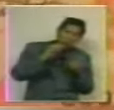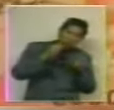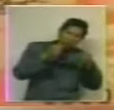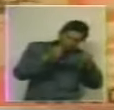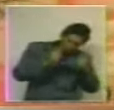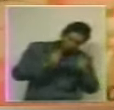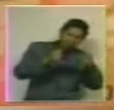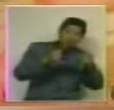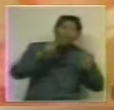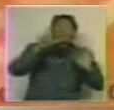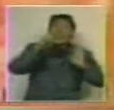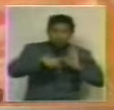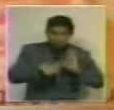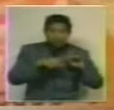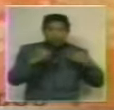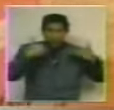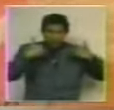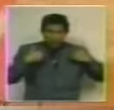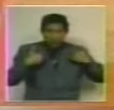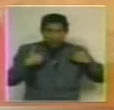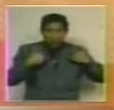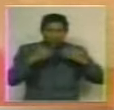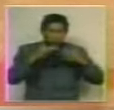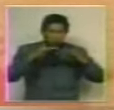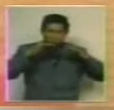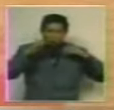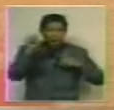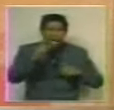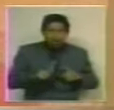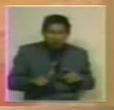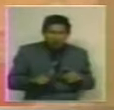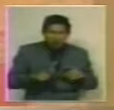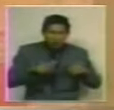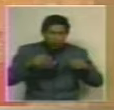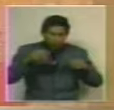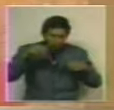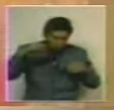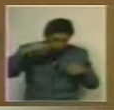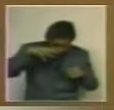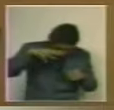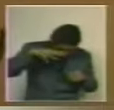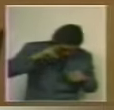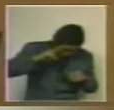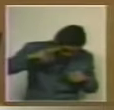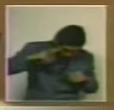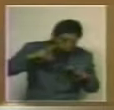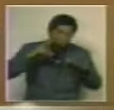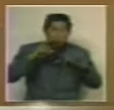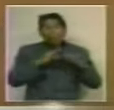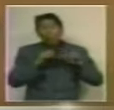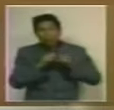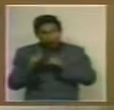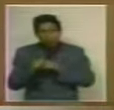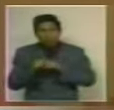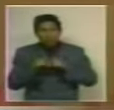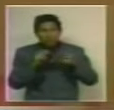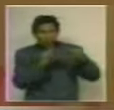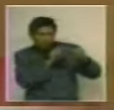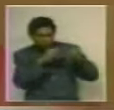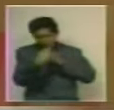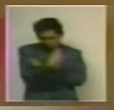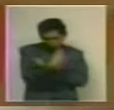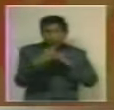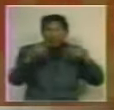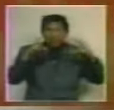inclinar. Asimismo, posee fluorescencia azul visible bajo luz UV, luz negra, por ambos lados del billete.